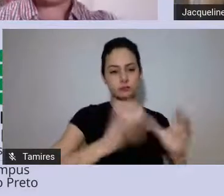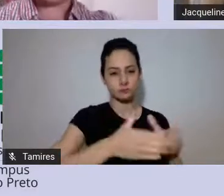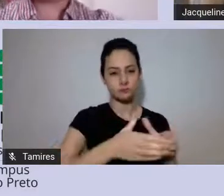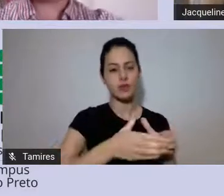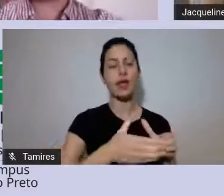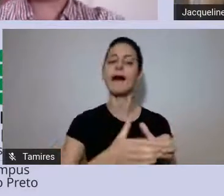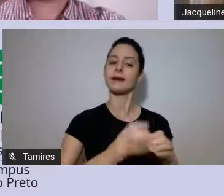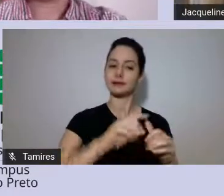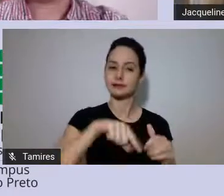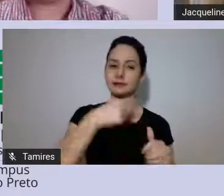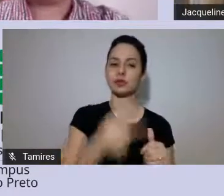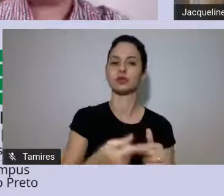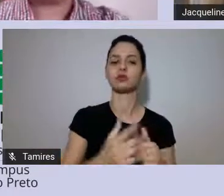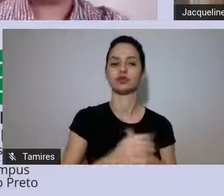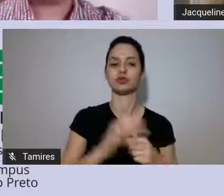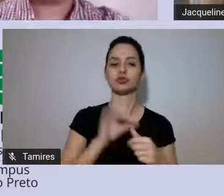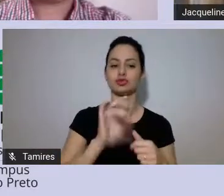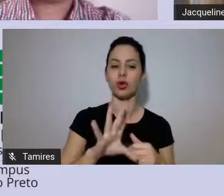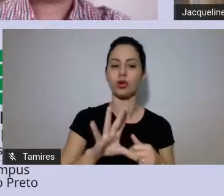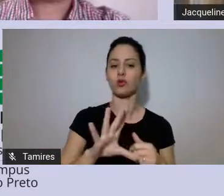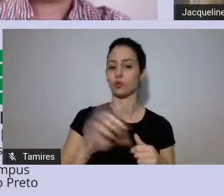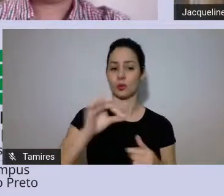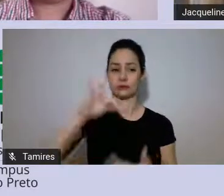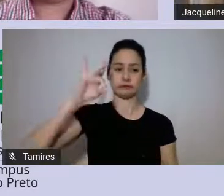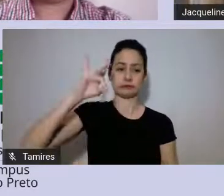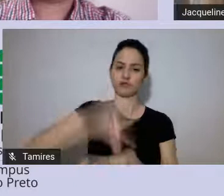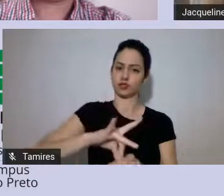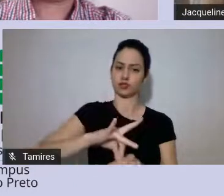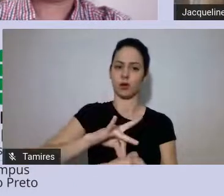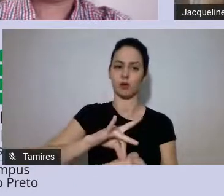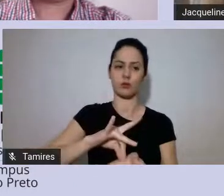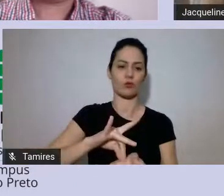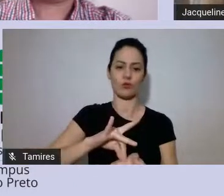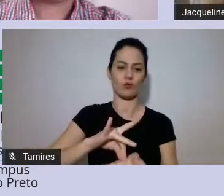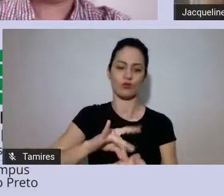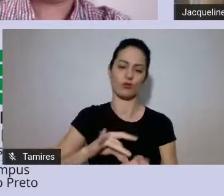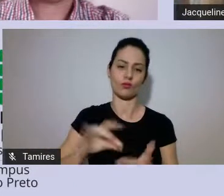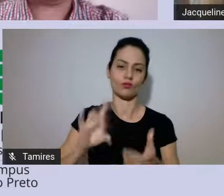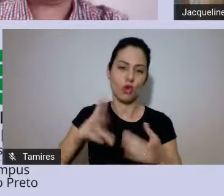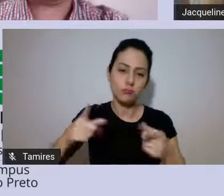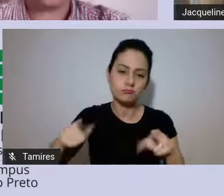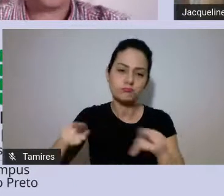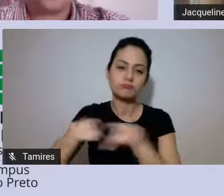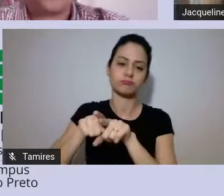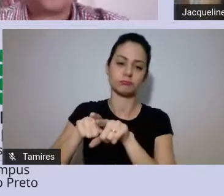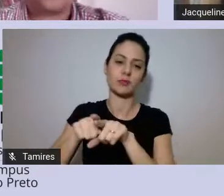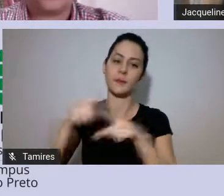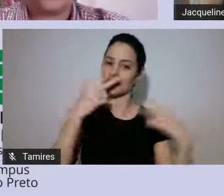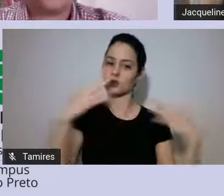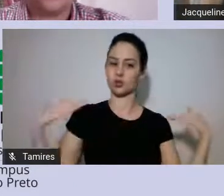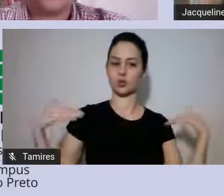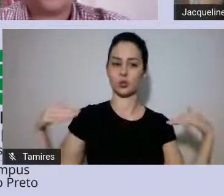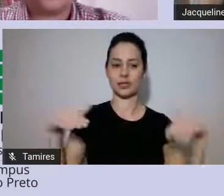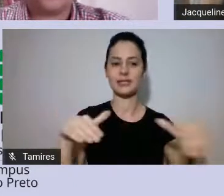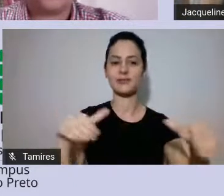se dice que no son oficiales, pero sí funcionan vinculándose al espacio del turismo. Por eso me parece que también es